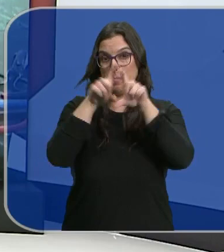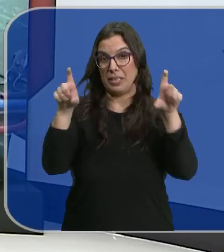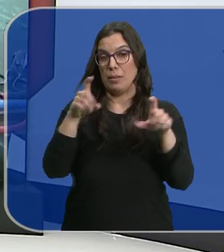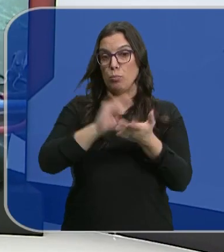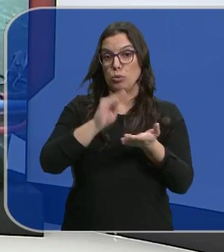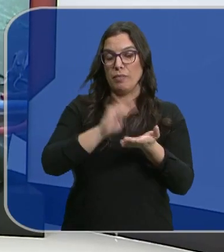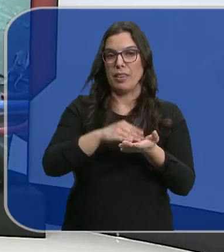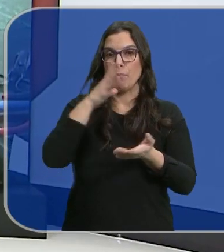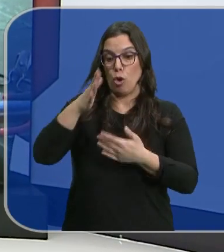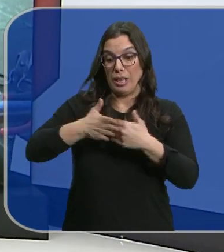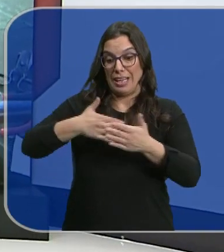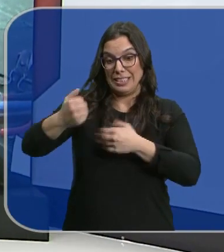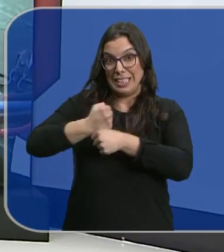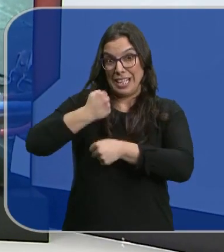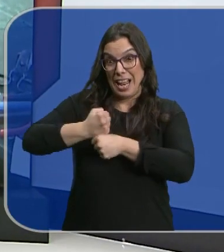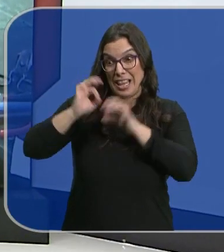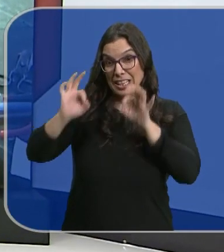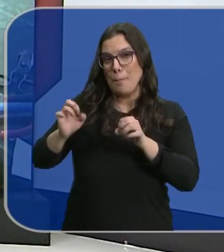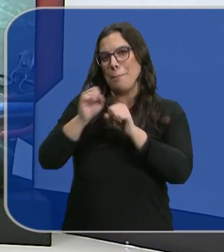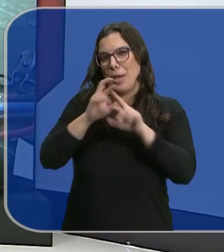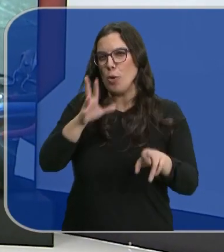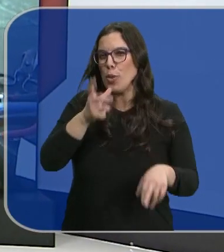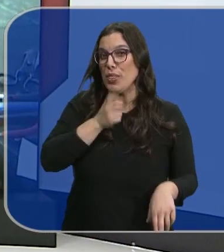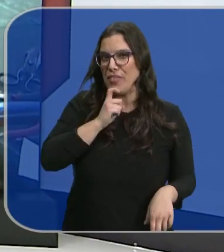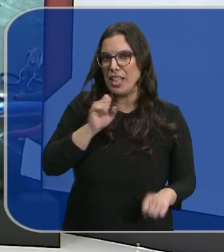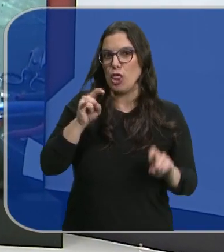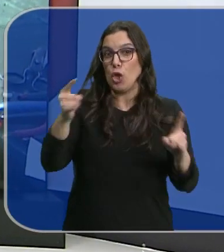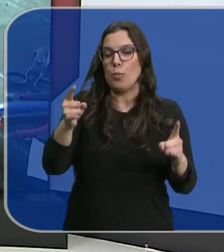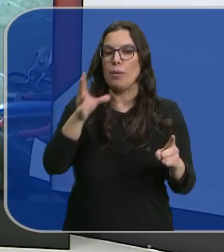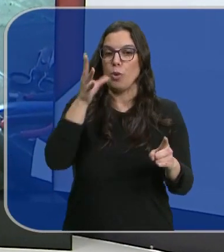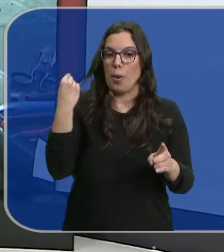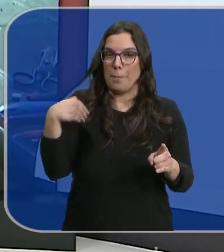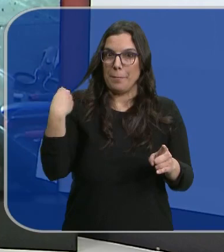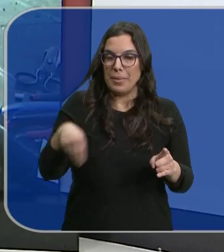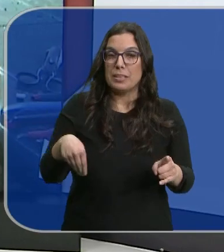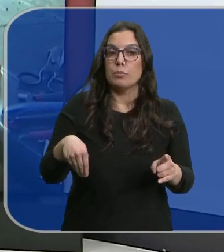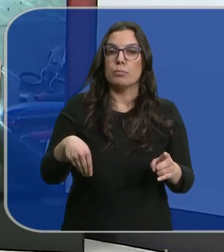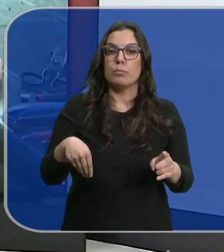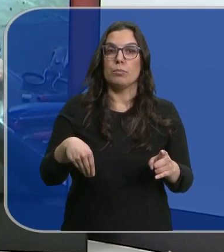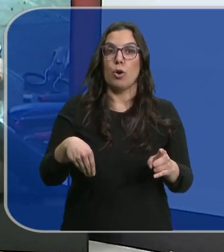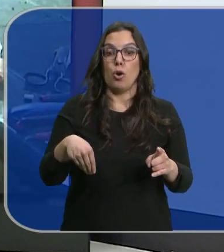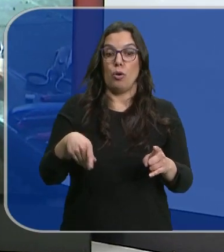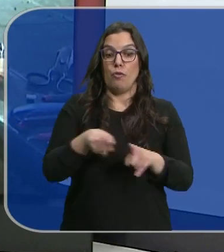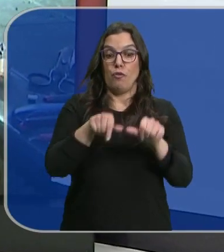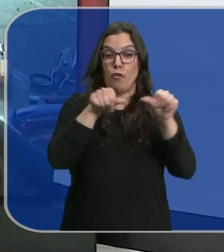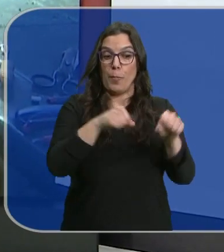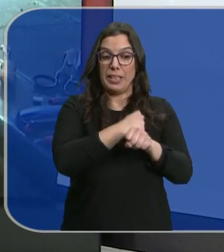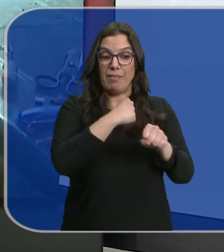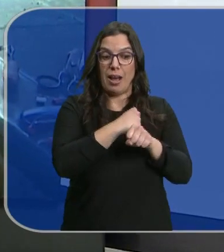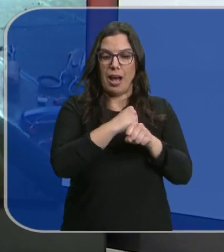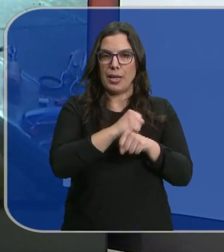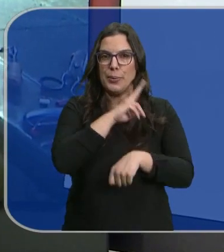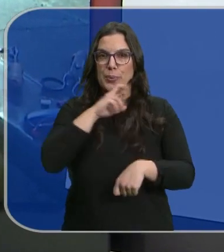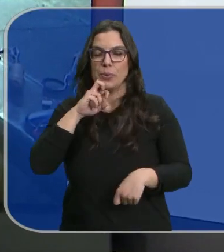se transfiere es un trabajo artesanal, aún más. En esos casos está en juego la propia supervivencia de esa forma de hacer.